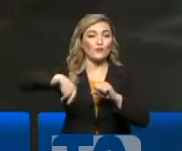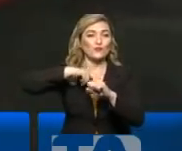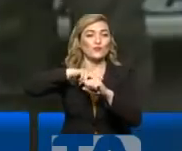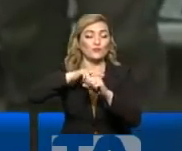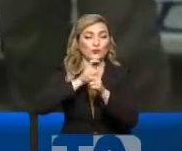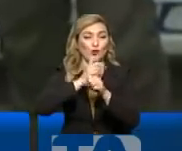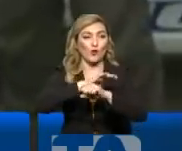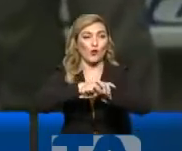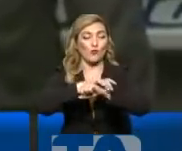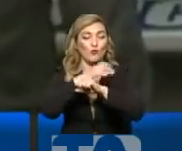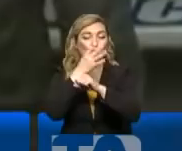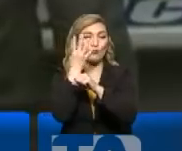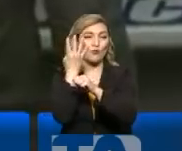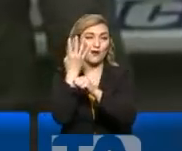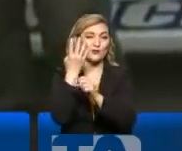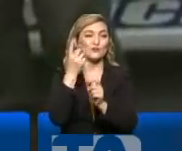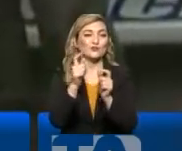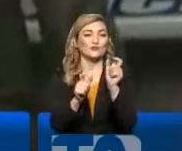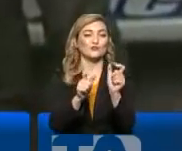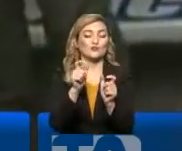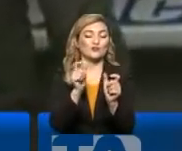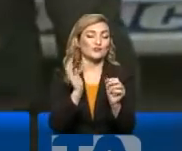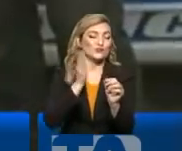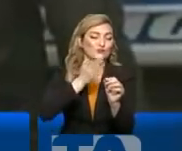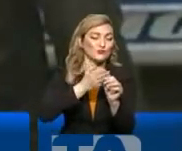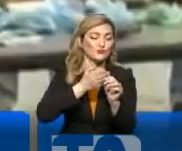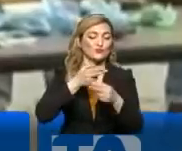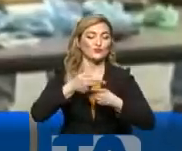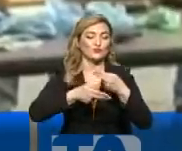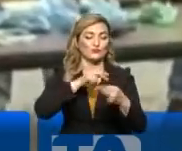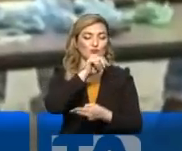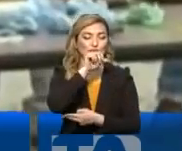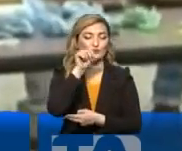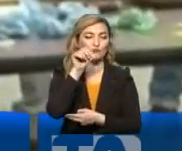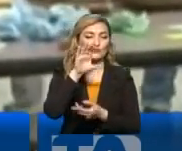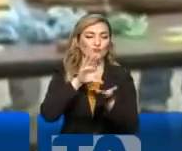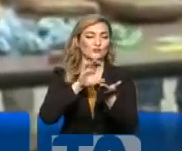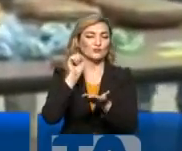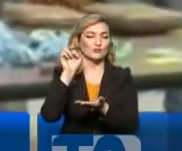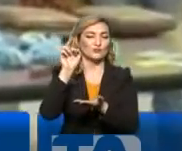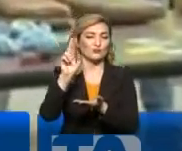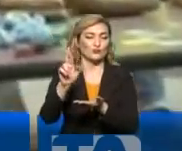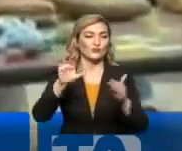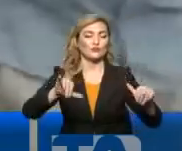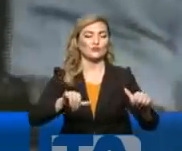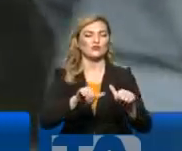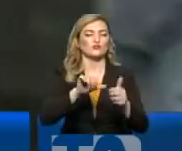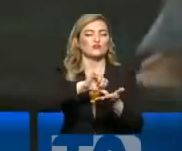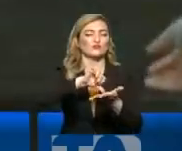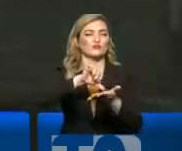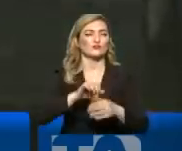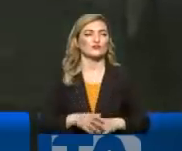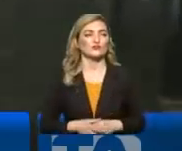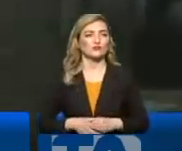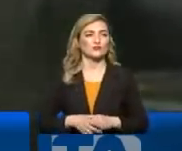logró capturar a 4 ciudadanos que se dedicaban al expendio de droga en el centro sur y valles de la ciudad. Los ciudadanos